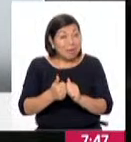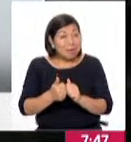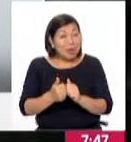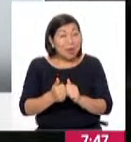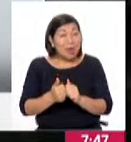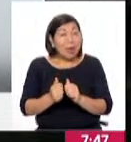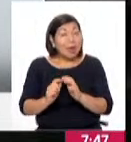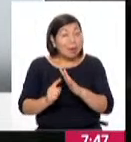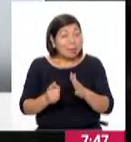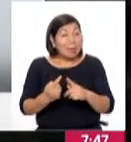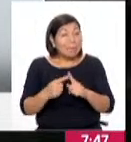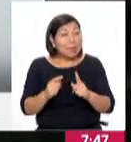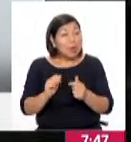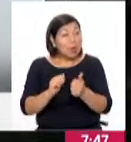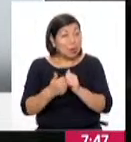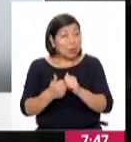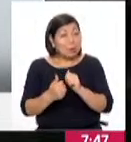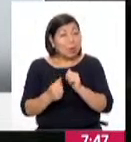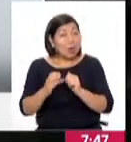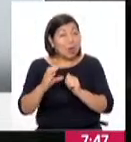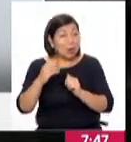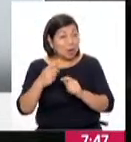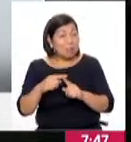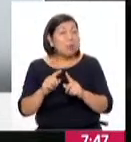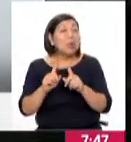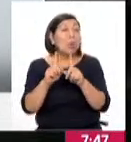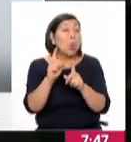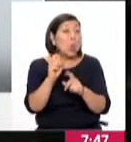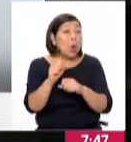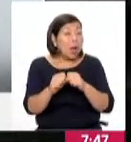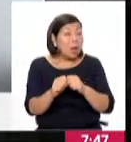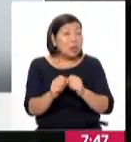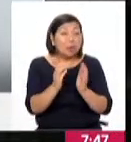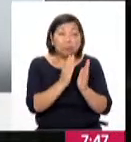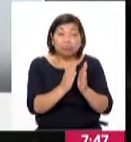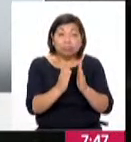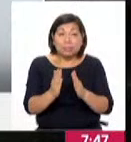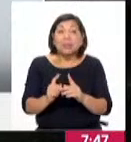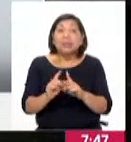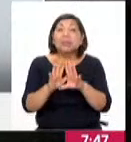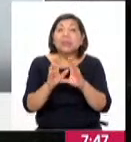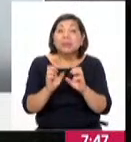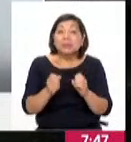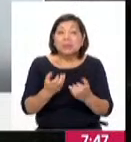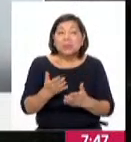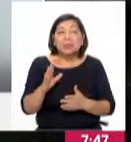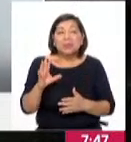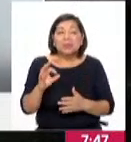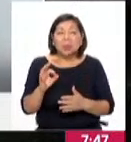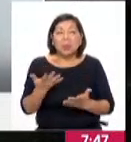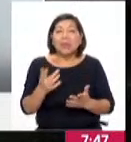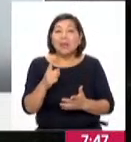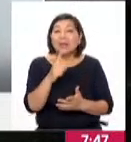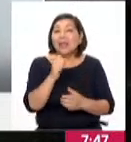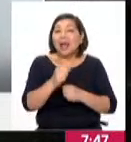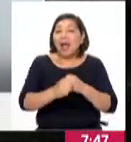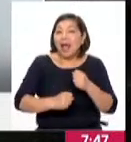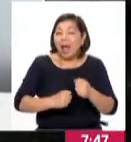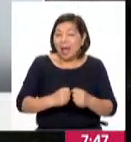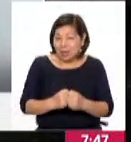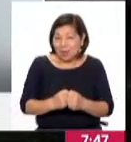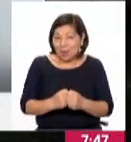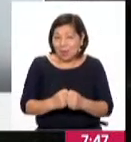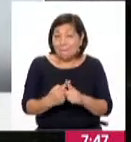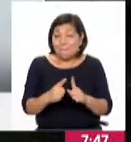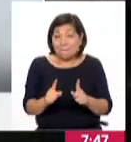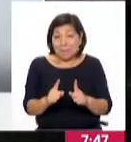climático pero entendamos Que el cambio climático pues no se evalúa en un año o en dos correcto se evalúa en Cien años sin